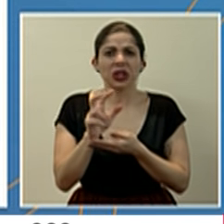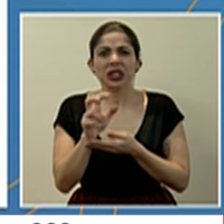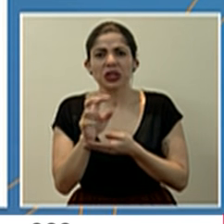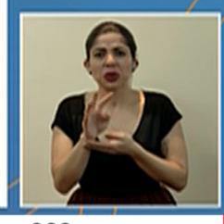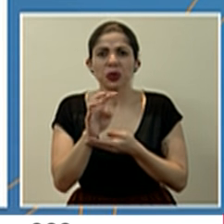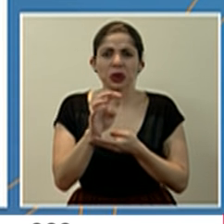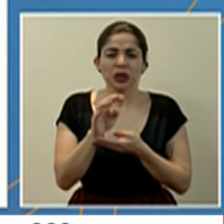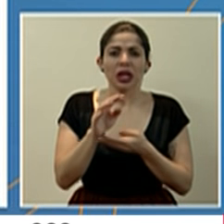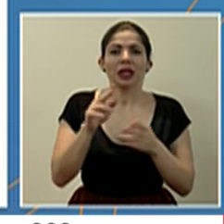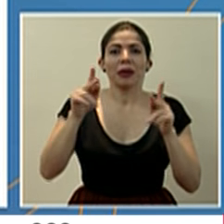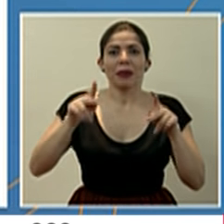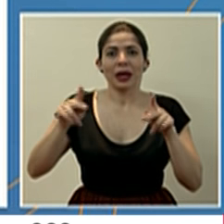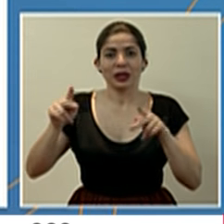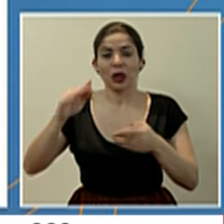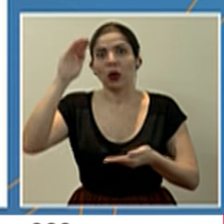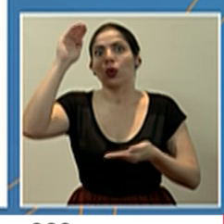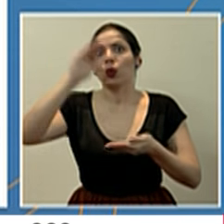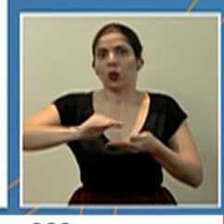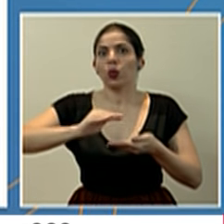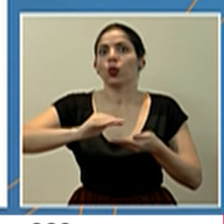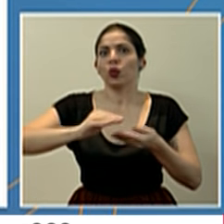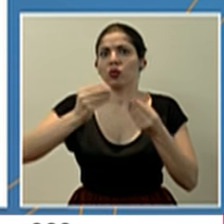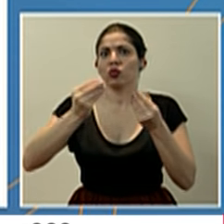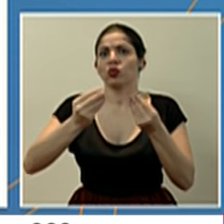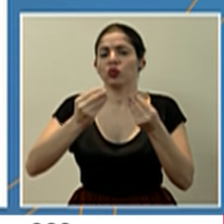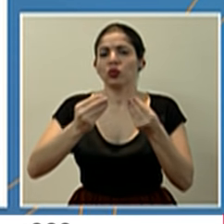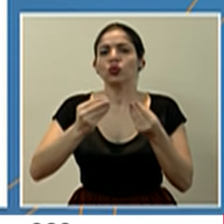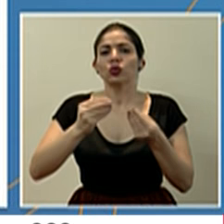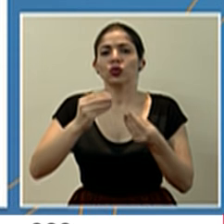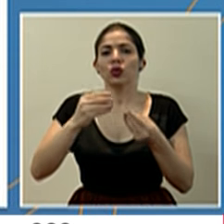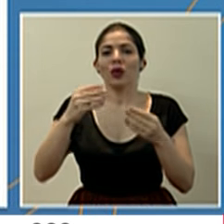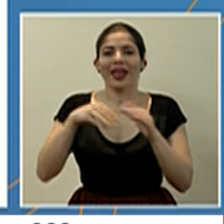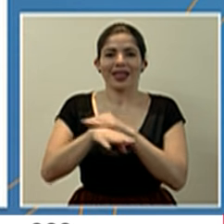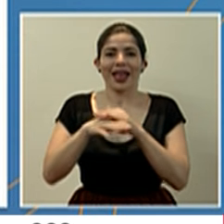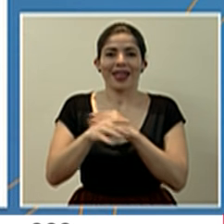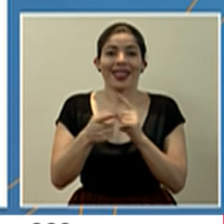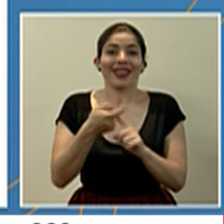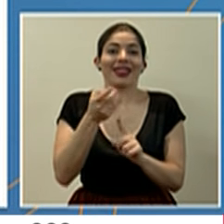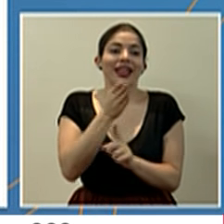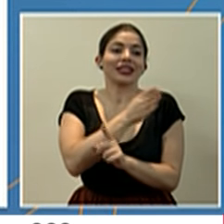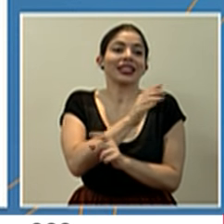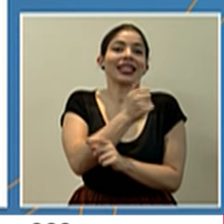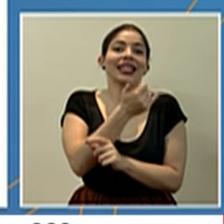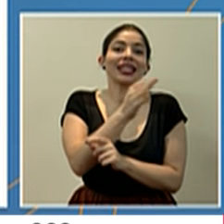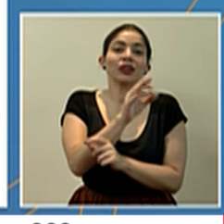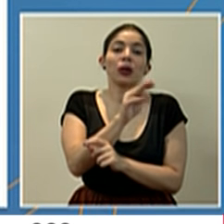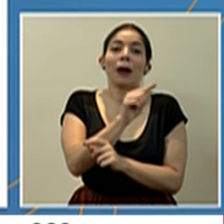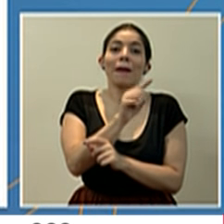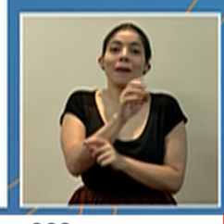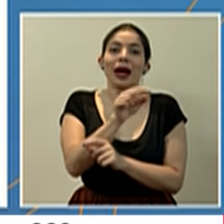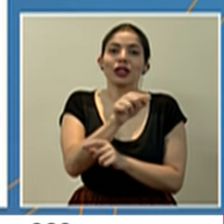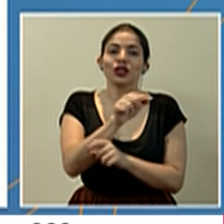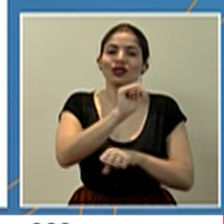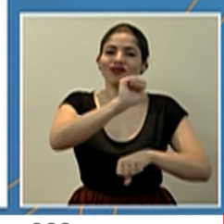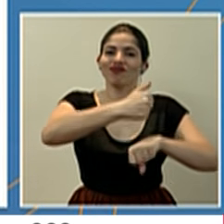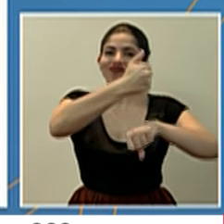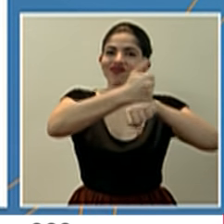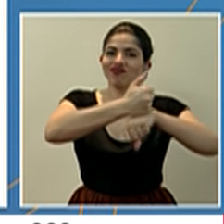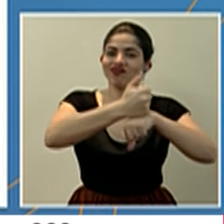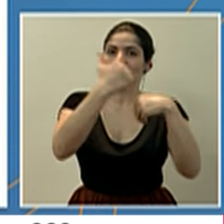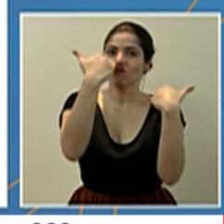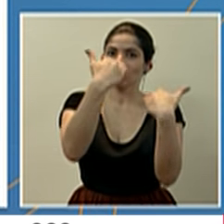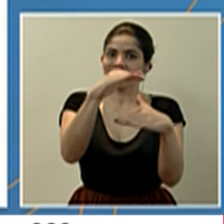300, 400 personas. Entonces hay una baja considerable desde el 19 de marzo que se establecieron las